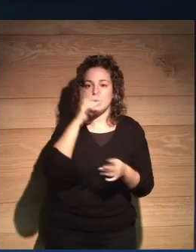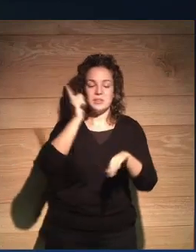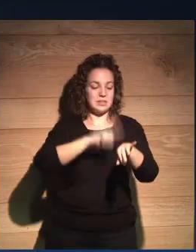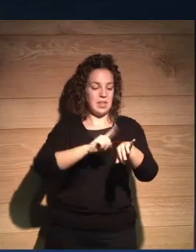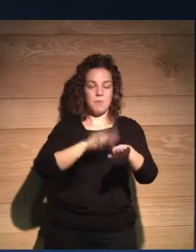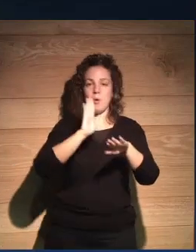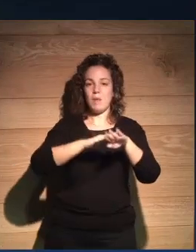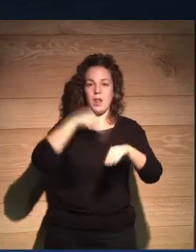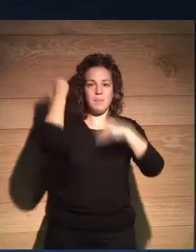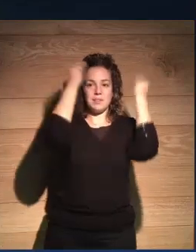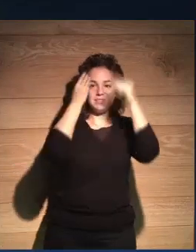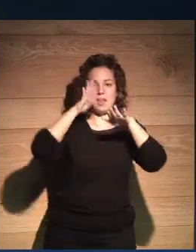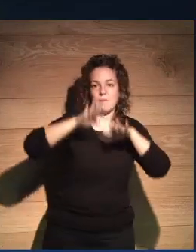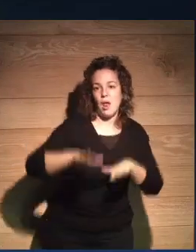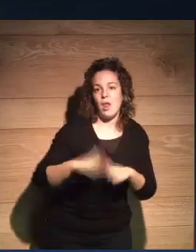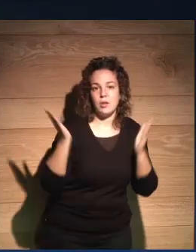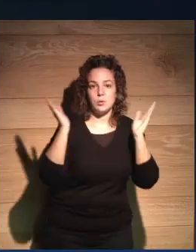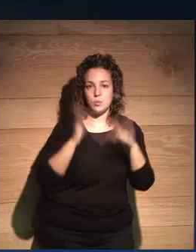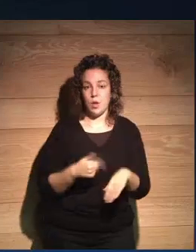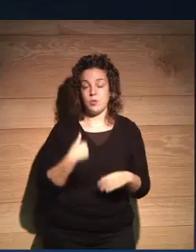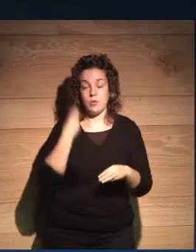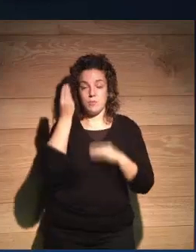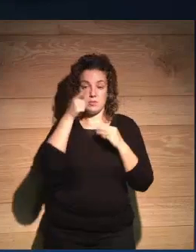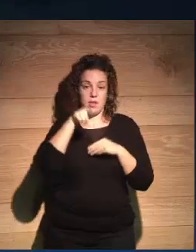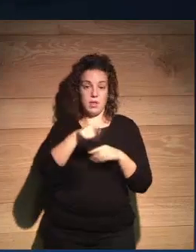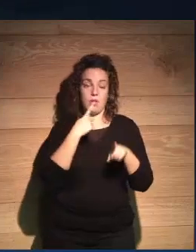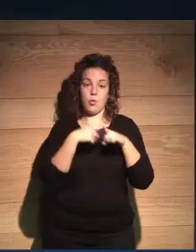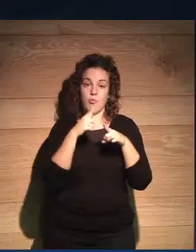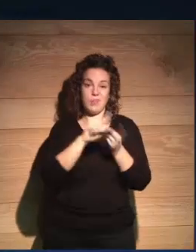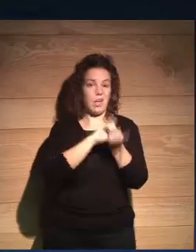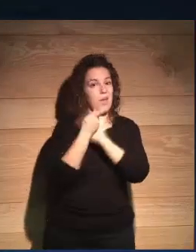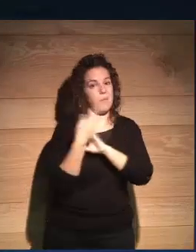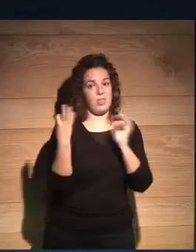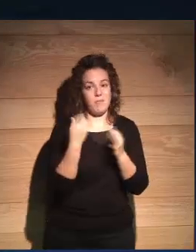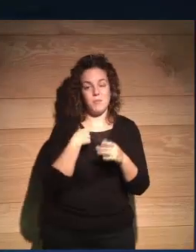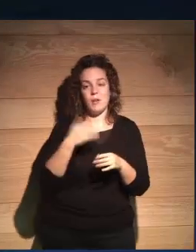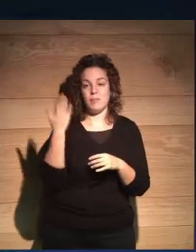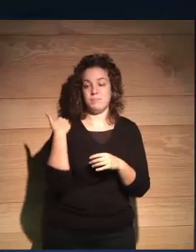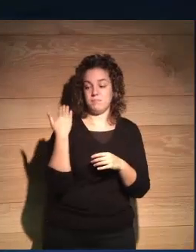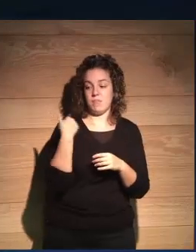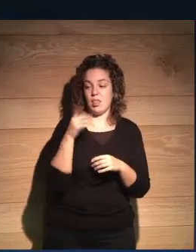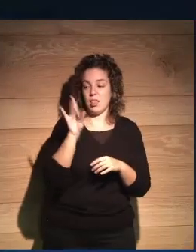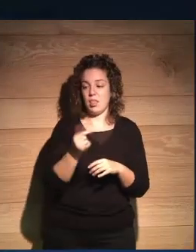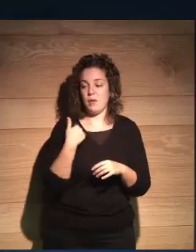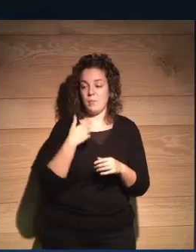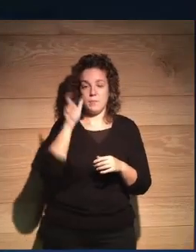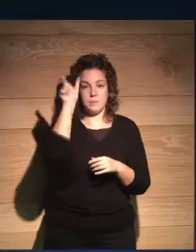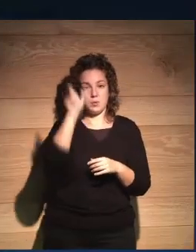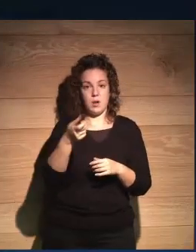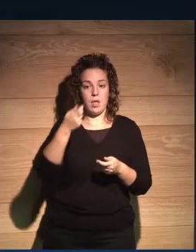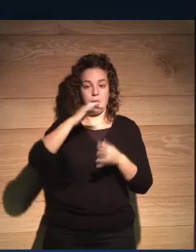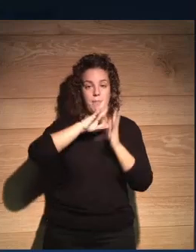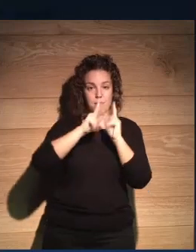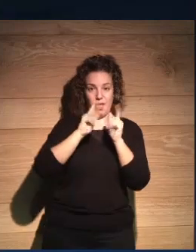la reflexión, para la parada, etcétera. Yo creo que ahí había que cambiar muchísimas cosas. Pero el otro día un matemático me decía, pero hace falta